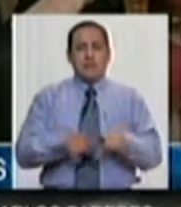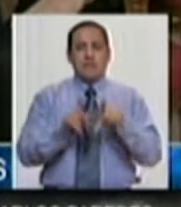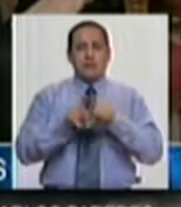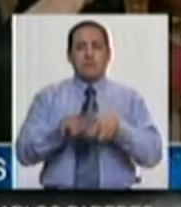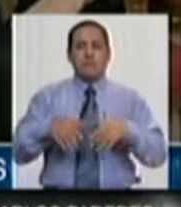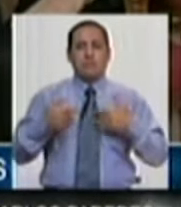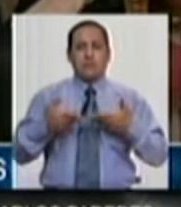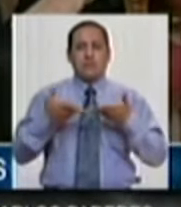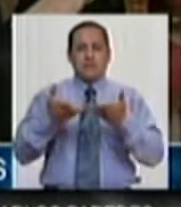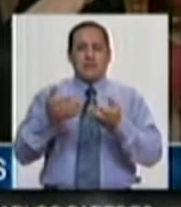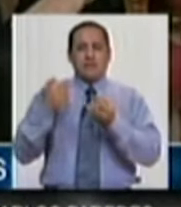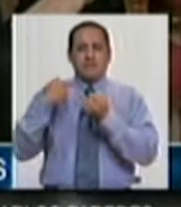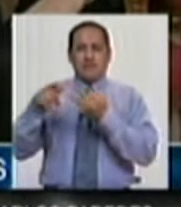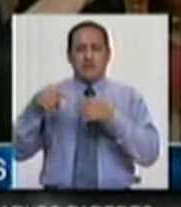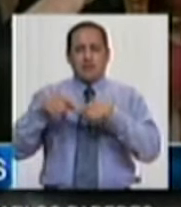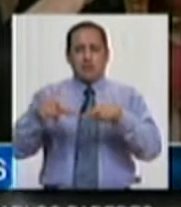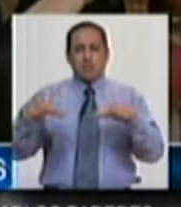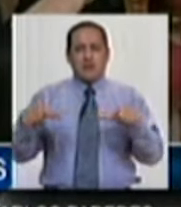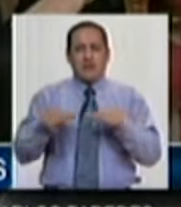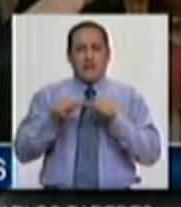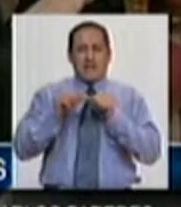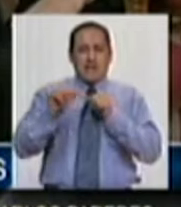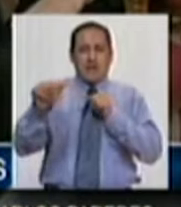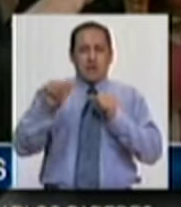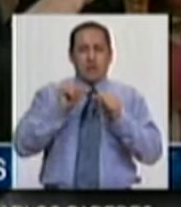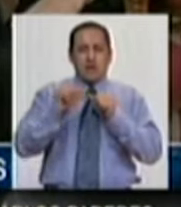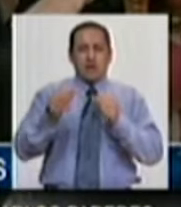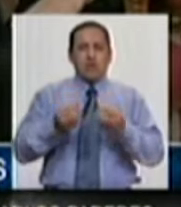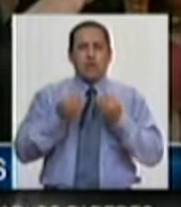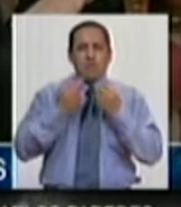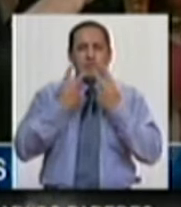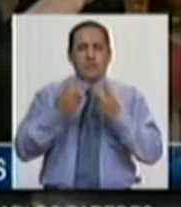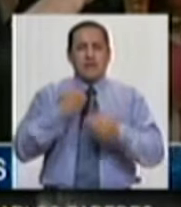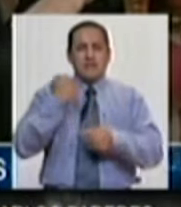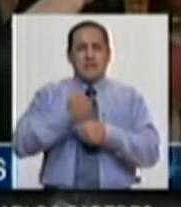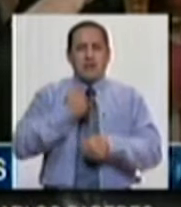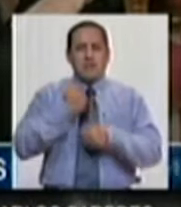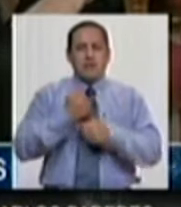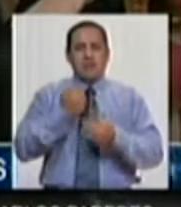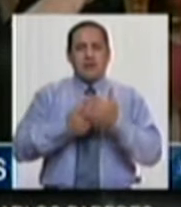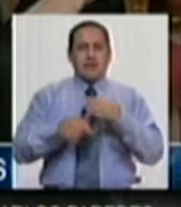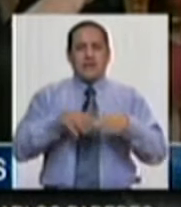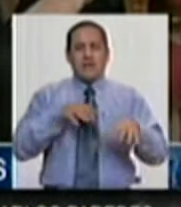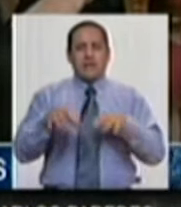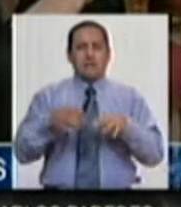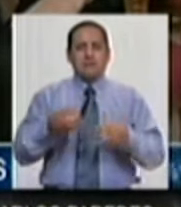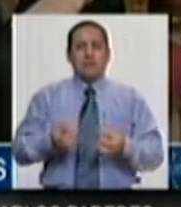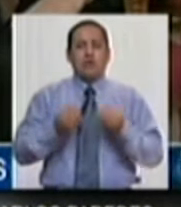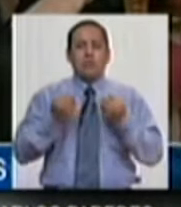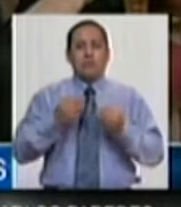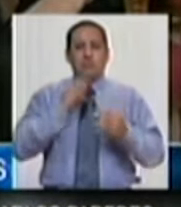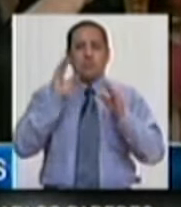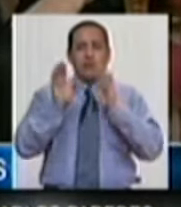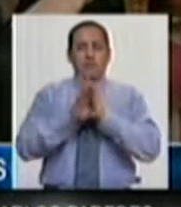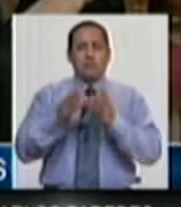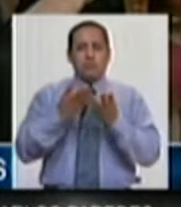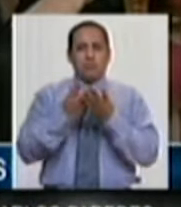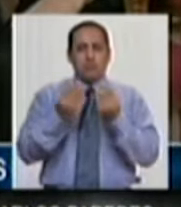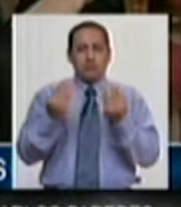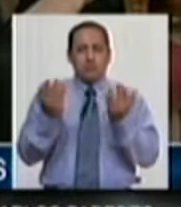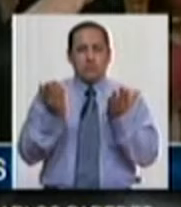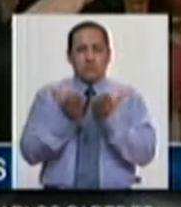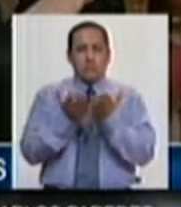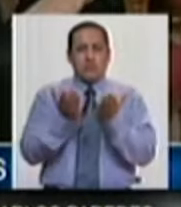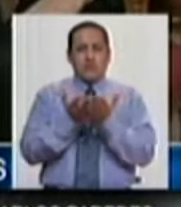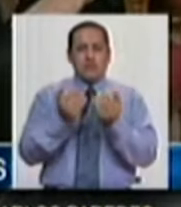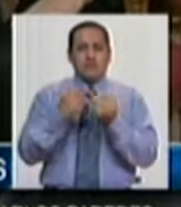llegar a las zonas más alejadas. ¿Cómo ve esta situación, el trabajo que se ha venido realizando, ¿no? Que, por decir, los escolares